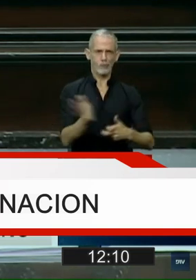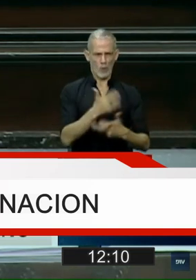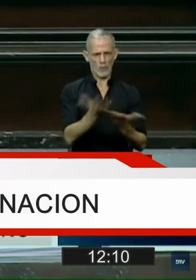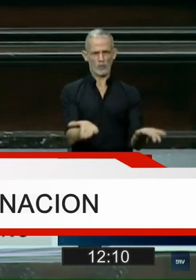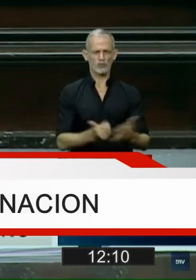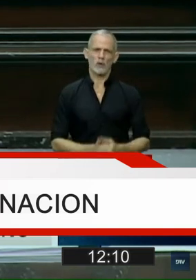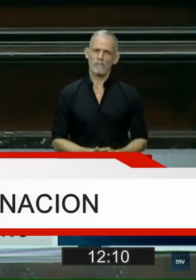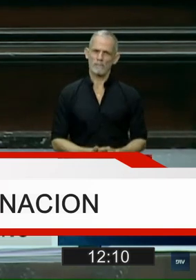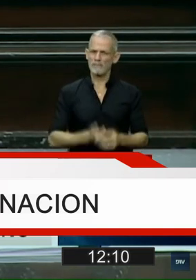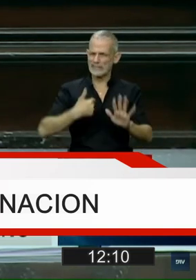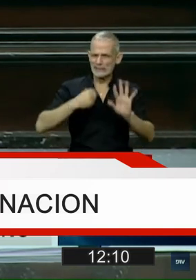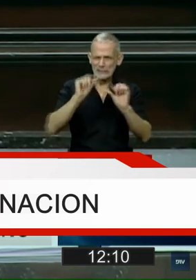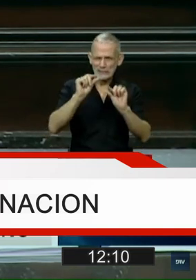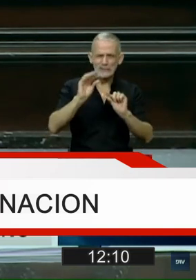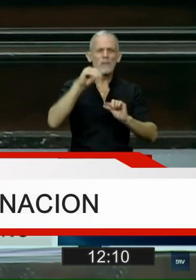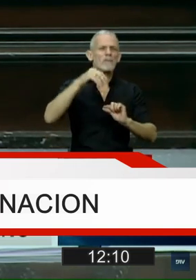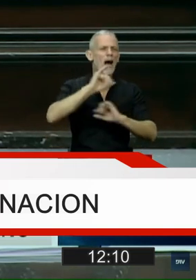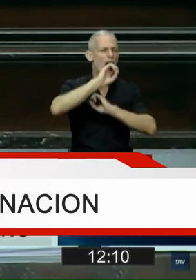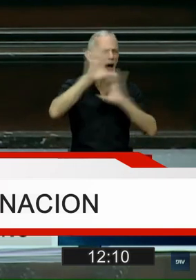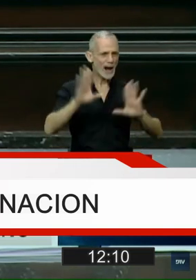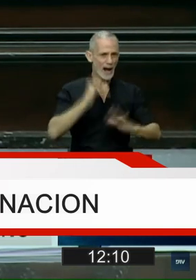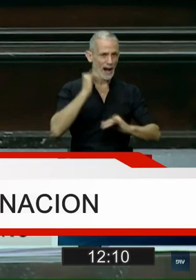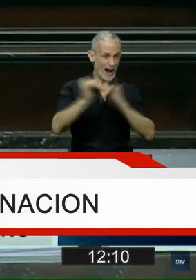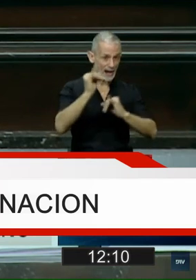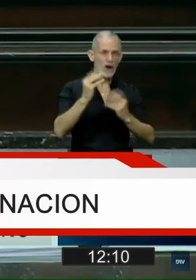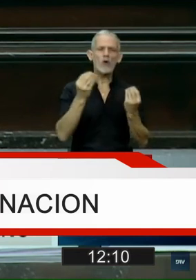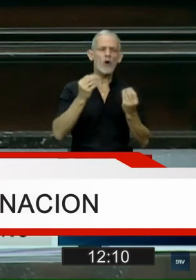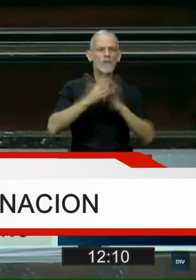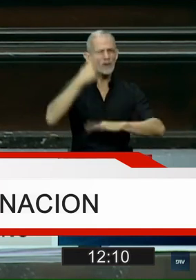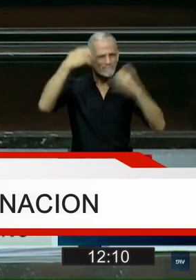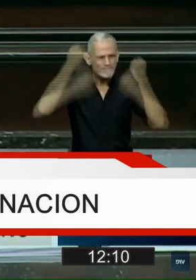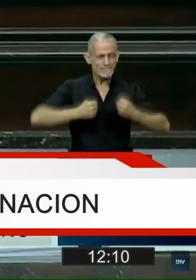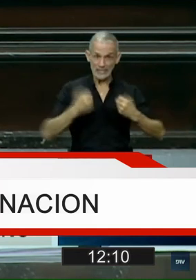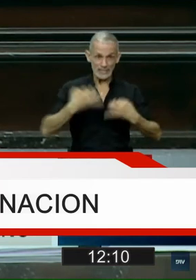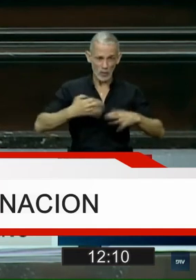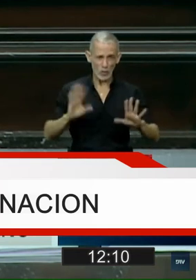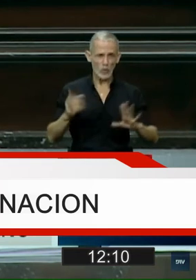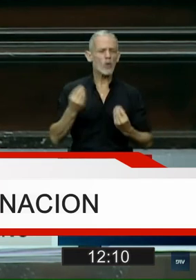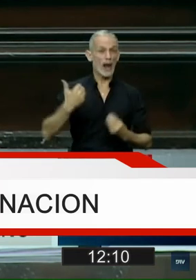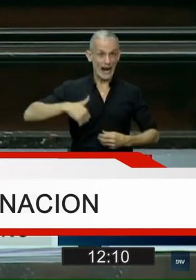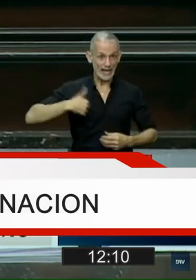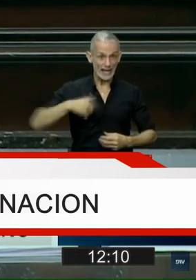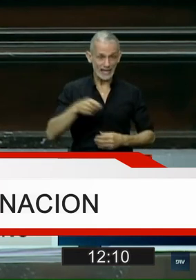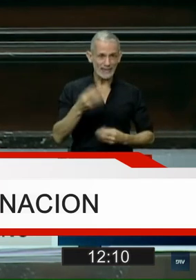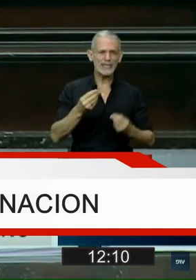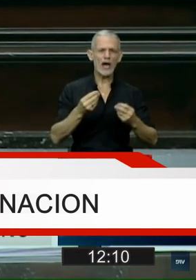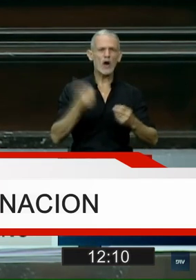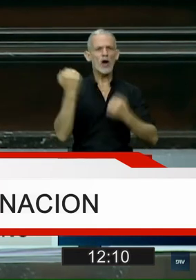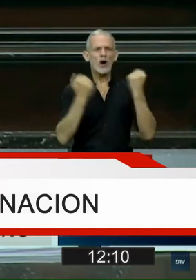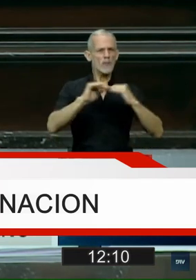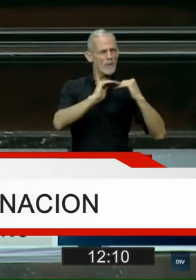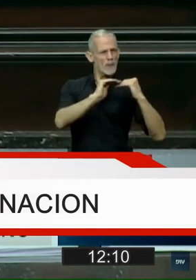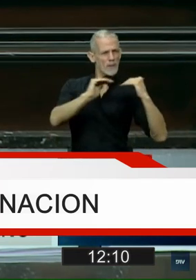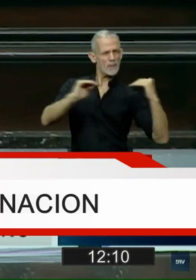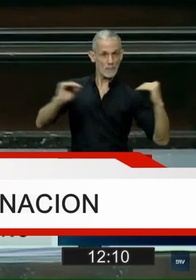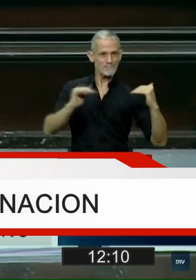Permítanme dejar en claro una vez más cuál es nuestra convicción. La Argentina con estabilidad macroeconómica